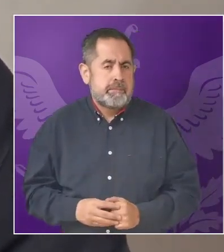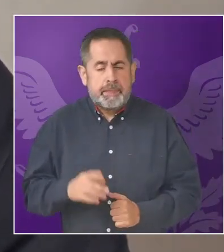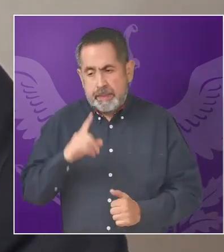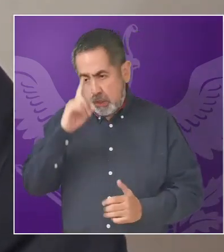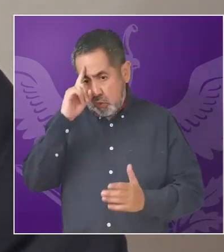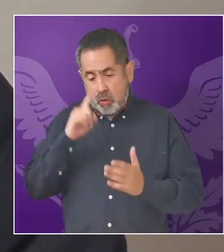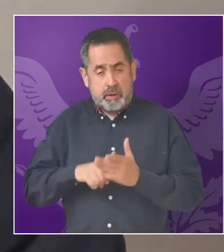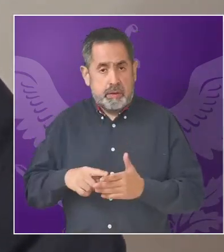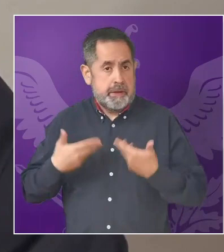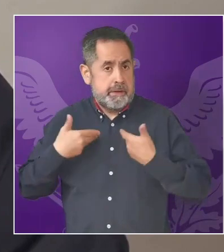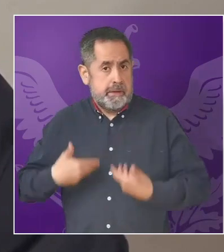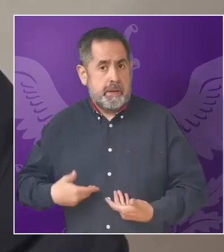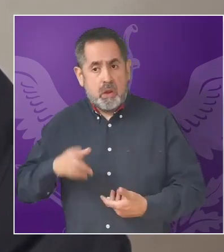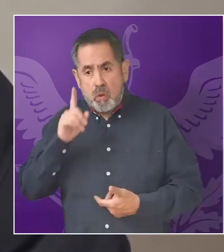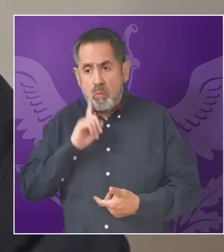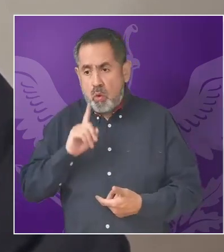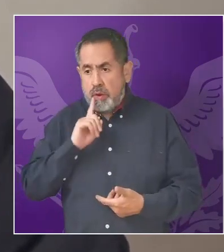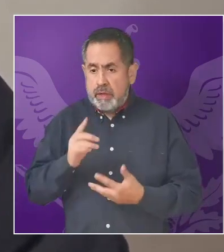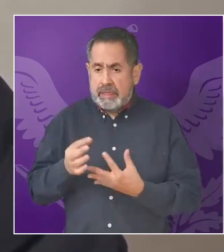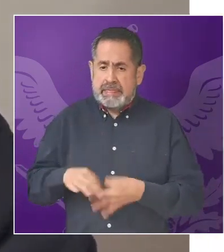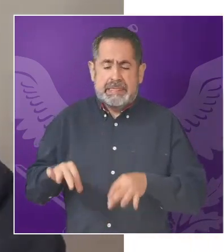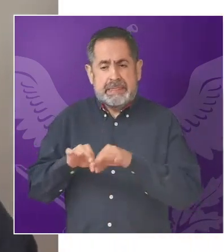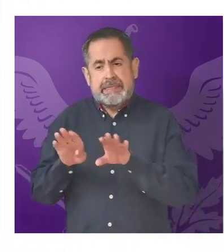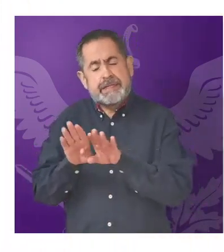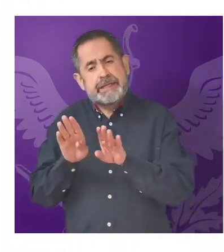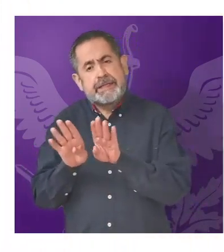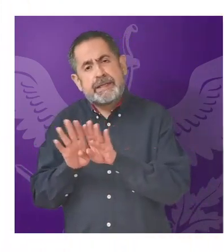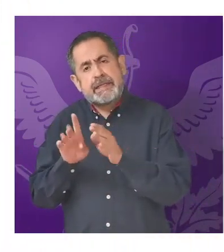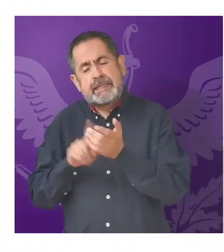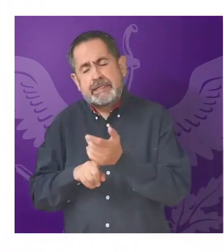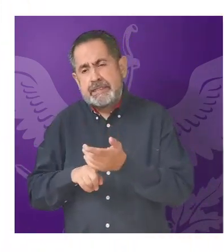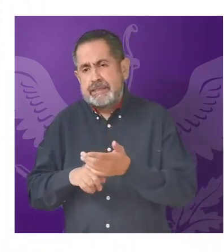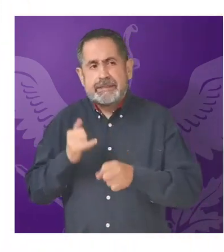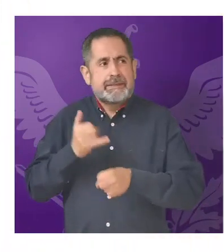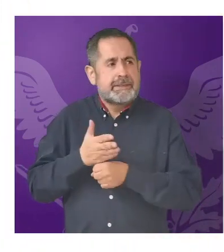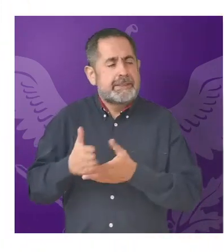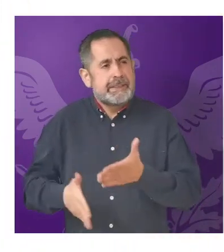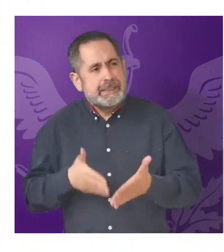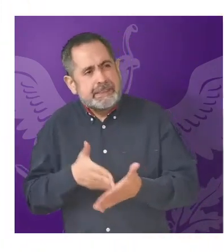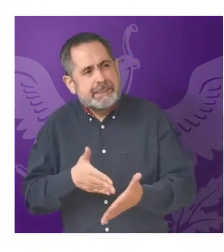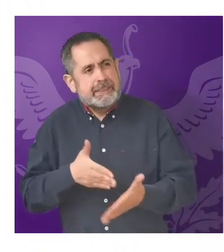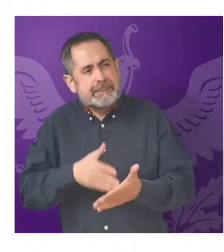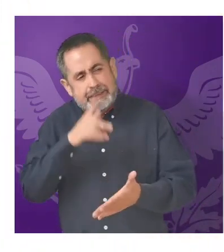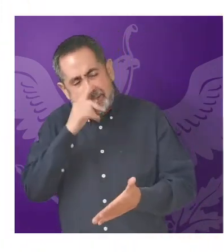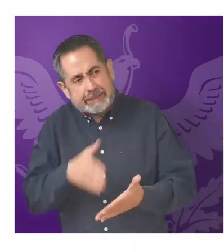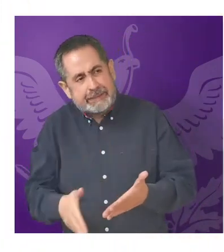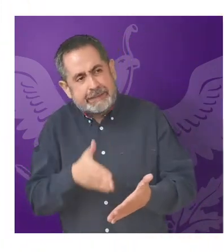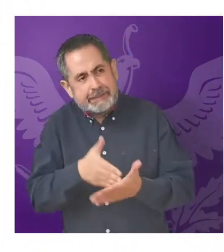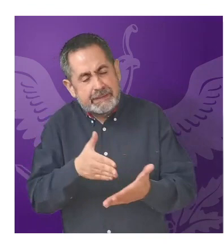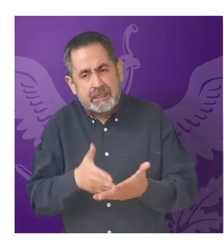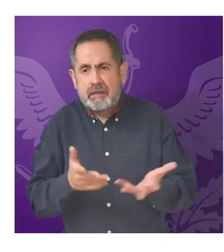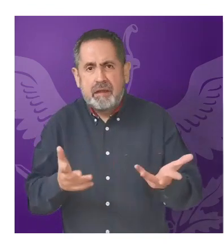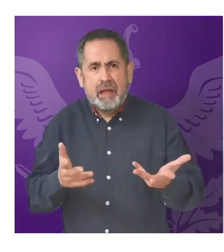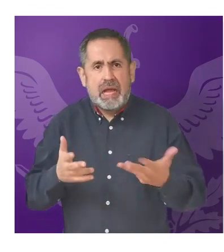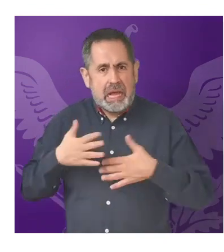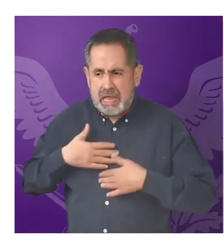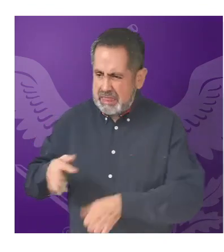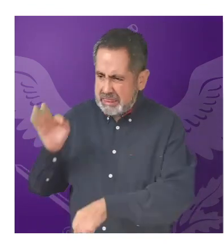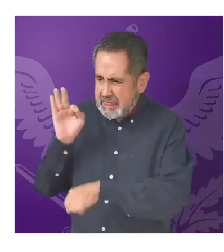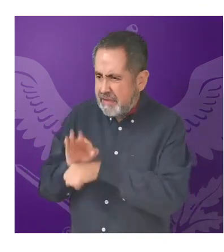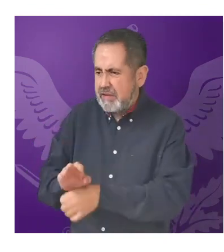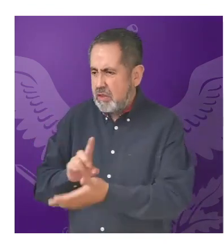Yo creo que ser mujer sí implica un obstáculo adicional